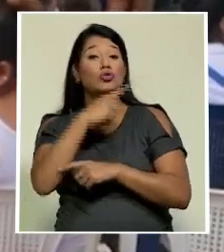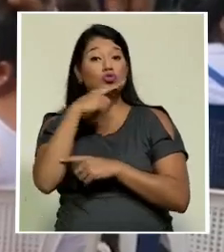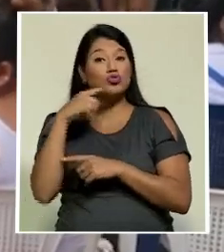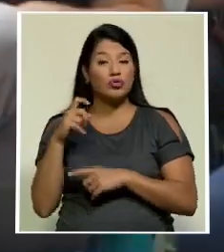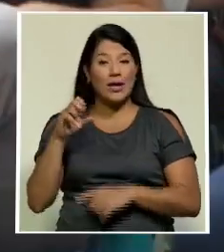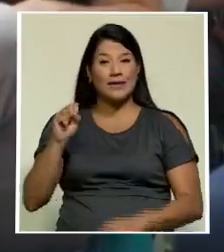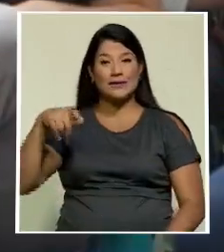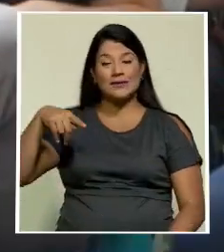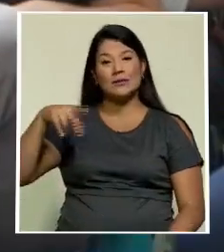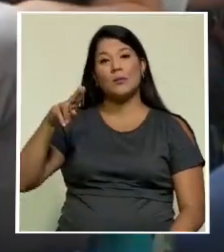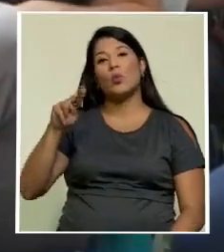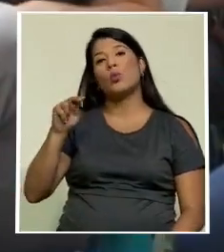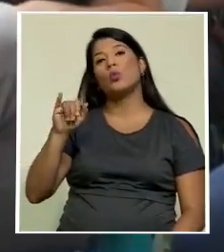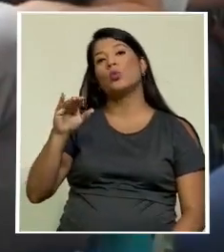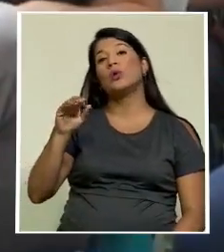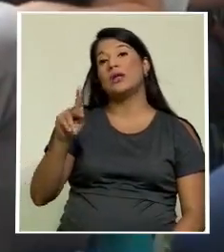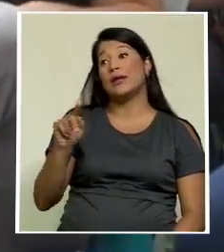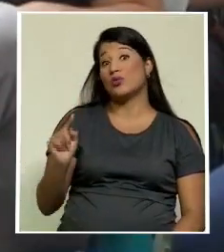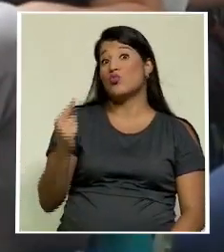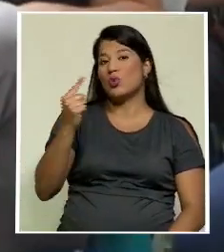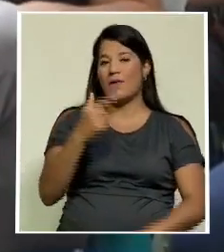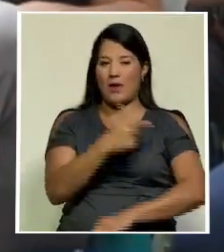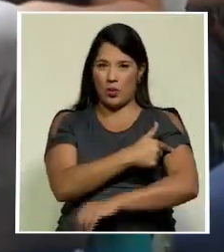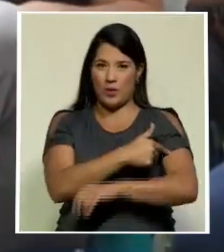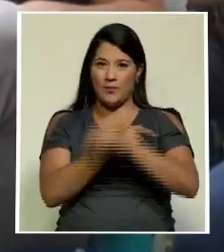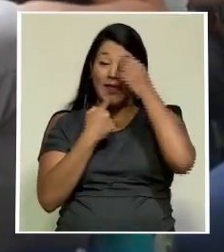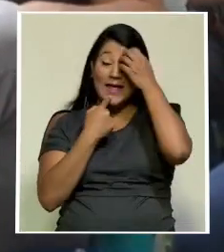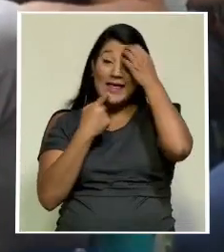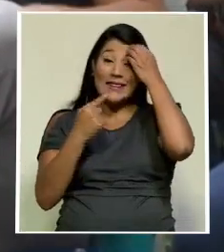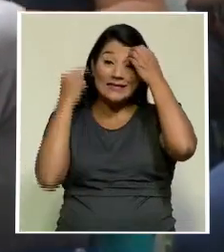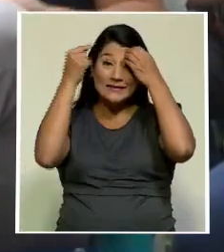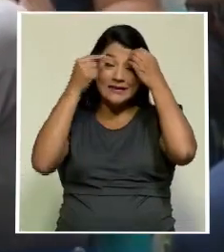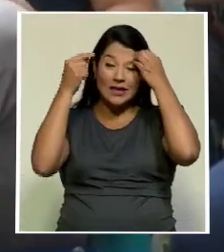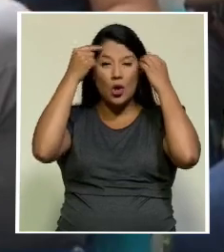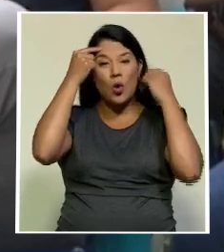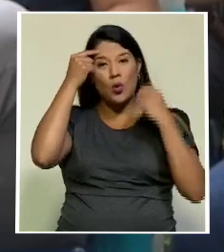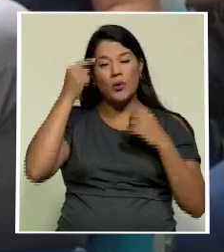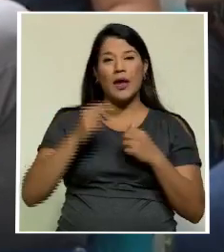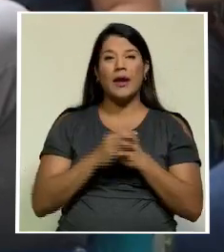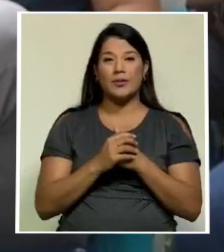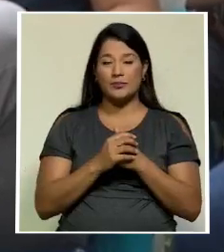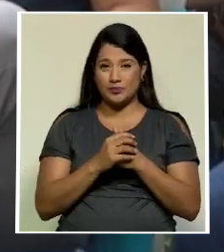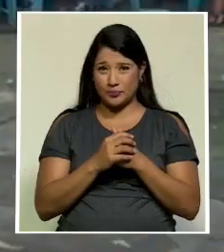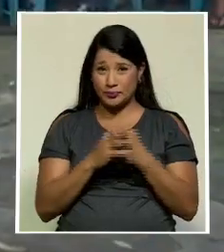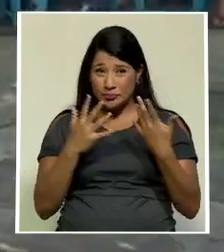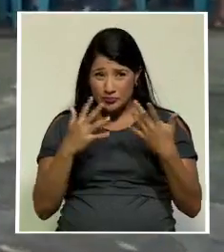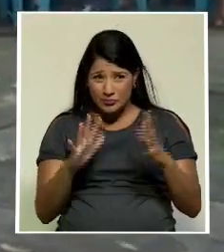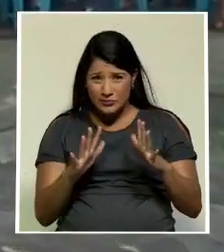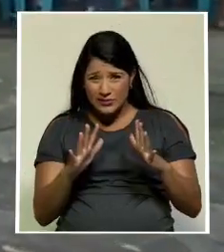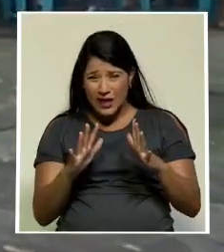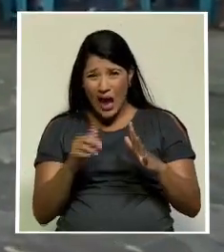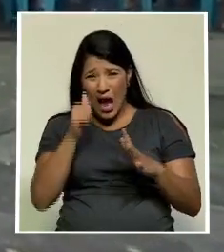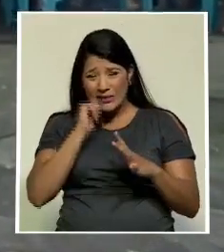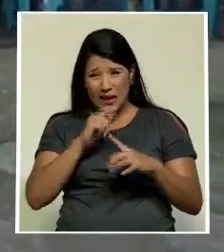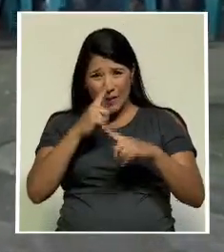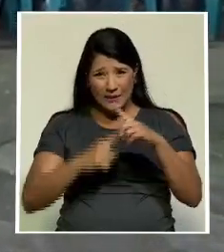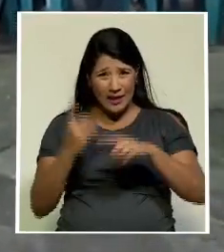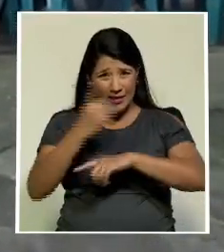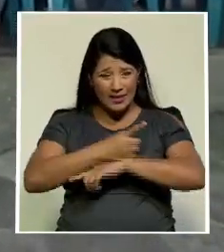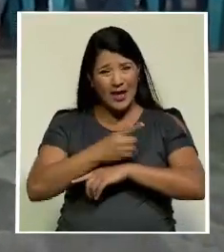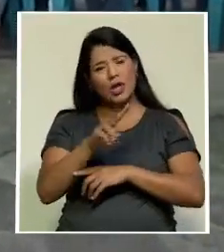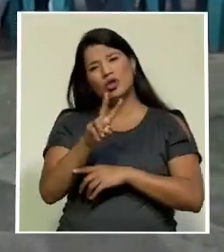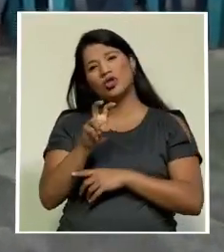Light, que es de una sola dosis. Según datos del gobierno, a media jornada se había inmunizado a más de 29.500 niños y cerca